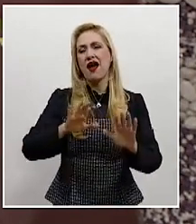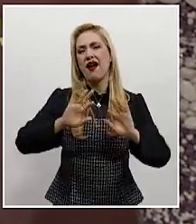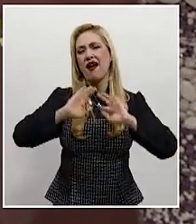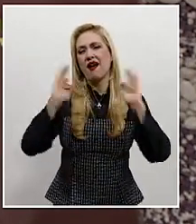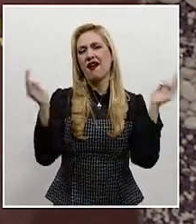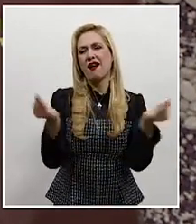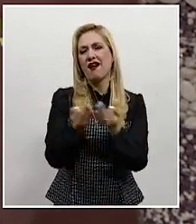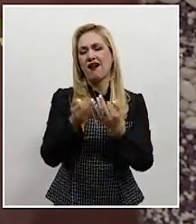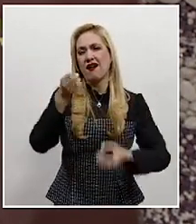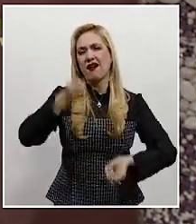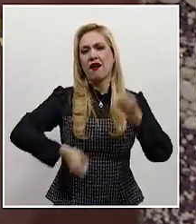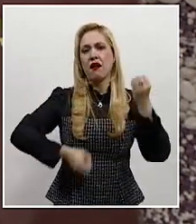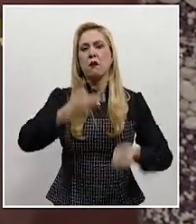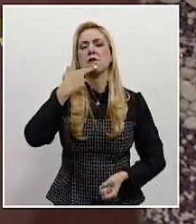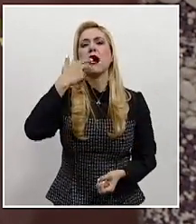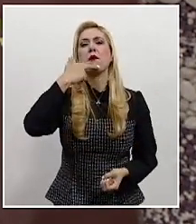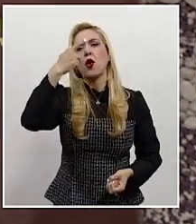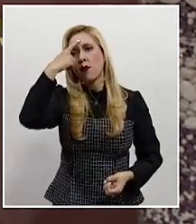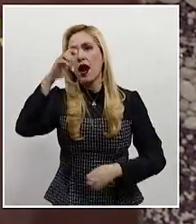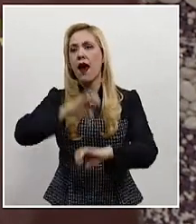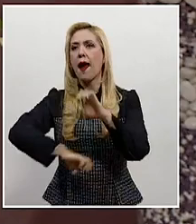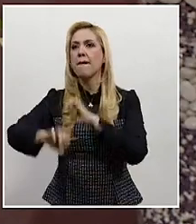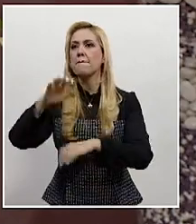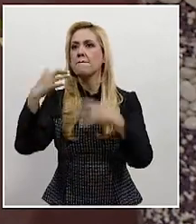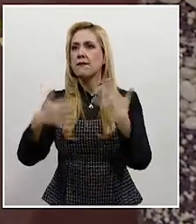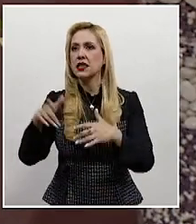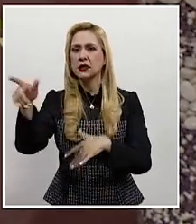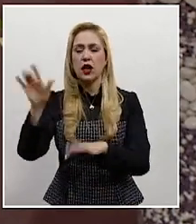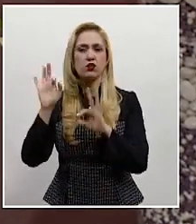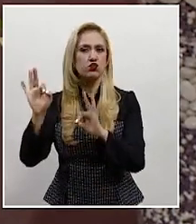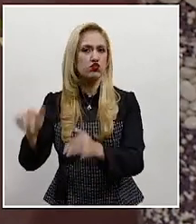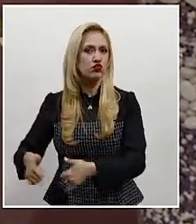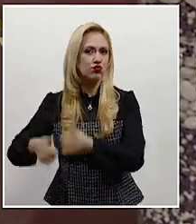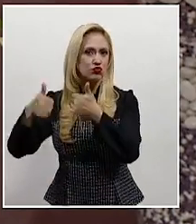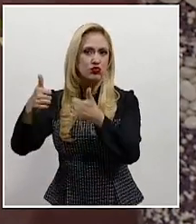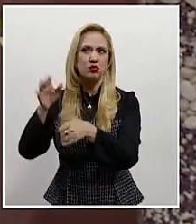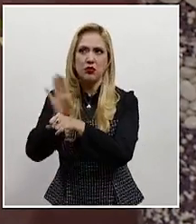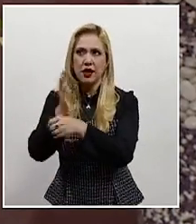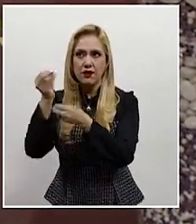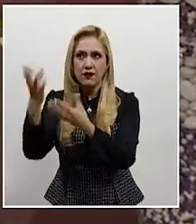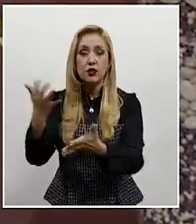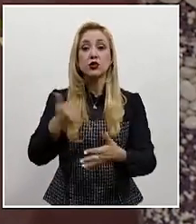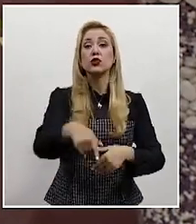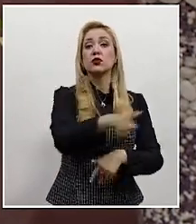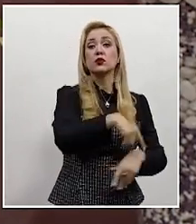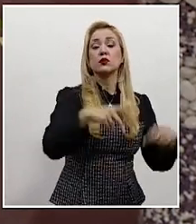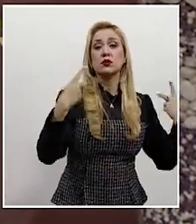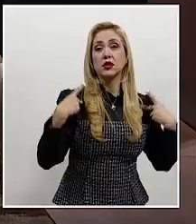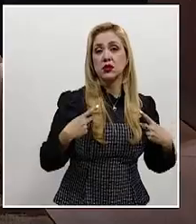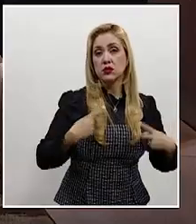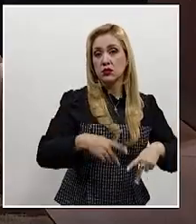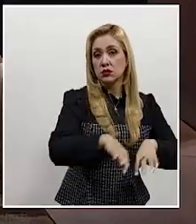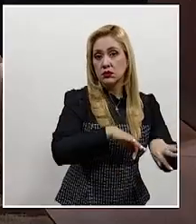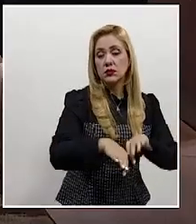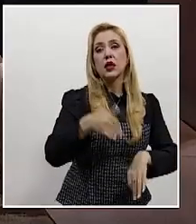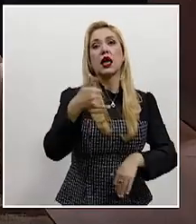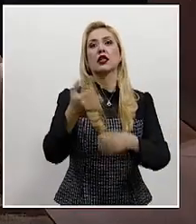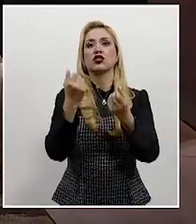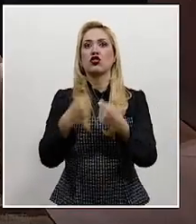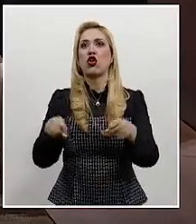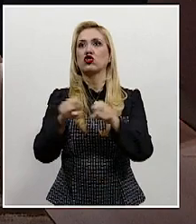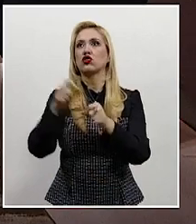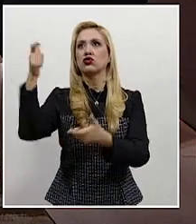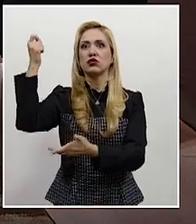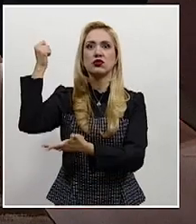los trabajadores, las empresas, y en competencia con nuestros socios comerciales. O sea, era algo necesario y no necesariamente por presiones,